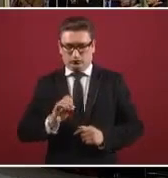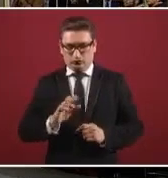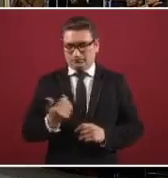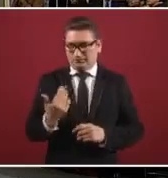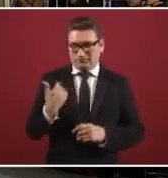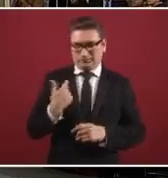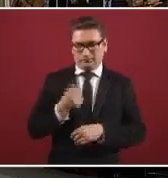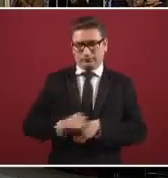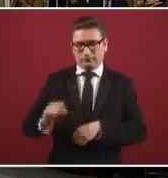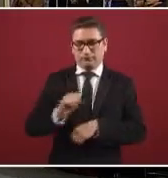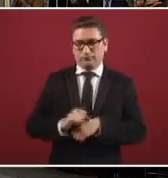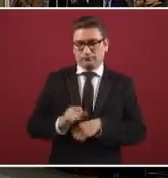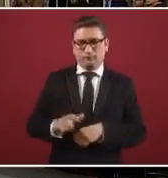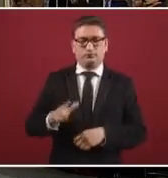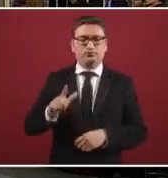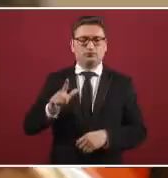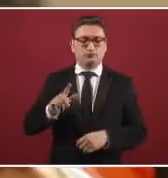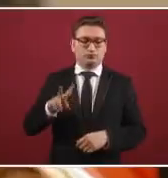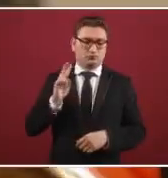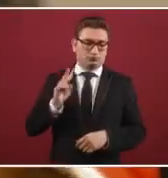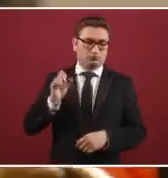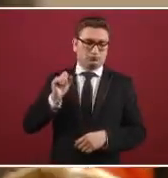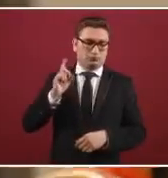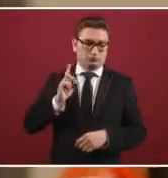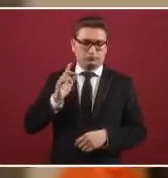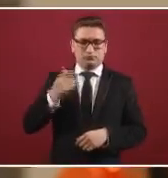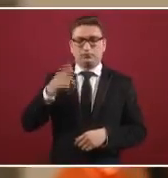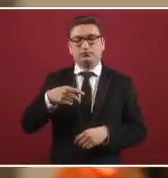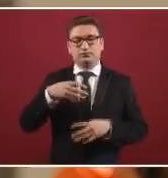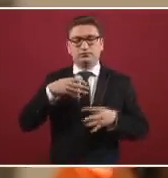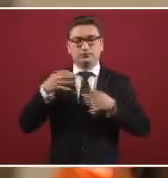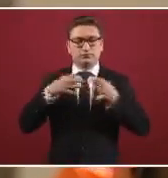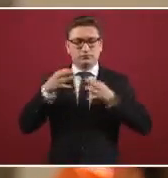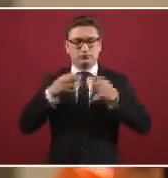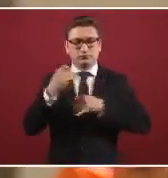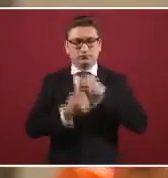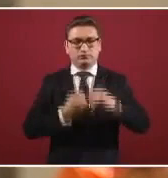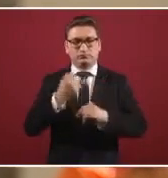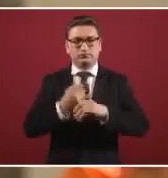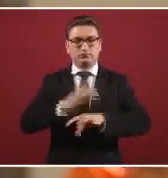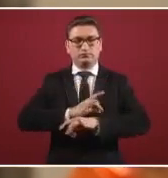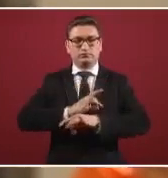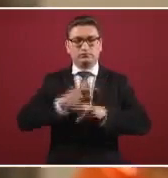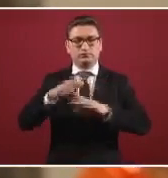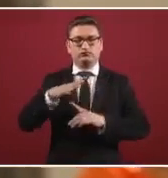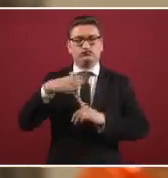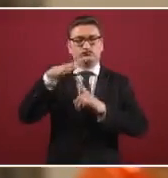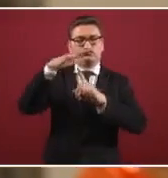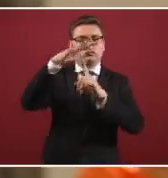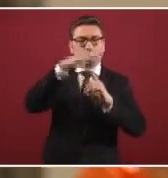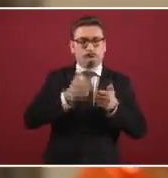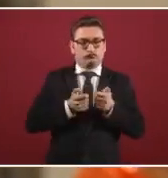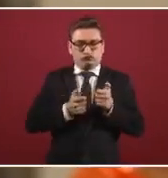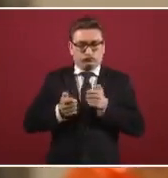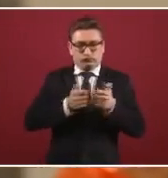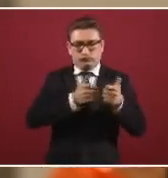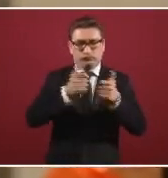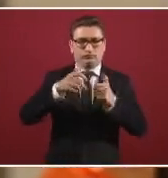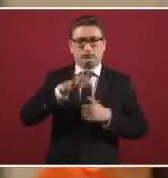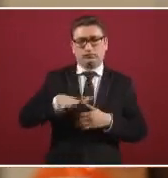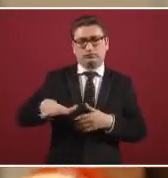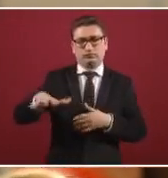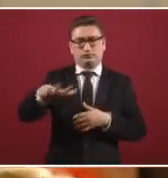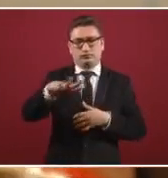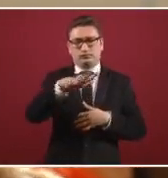semana es la noticia internacional del ataque con drones a zonas petroleras de